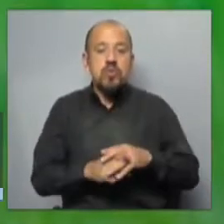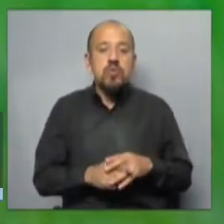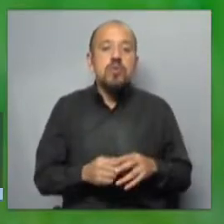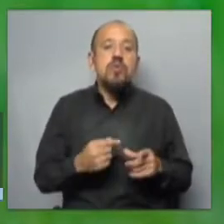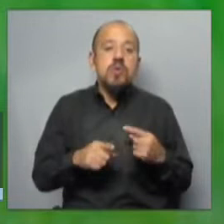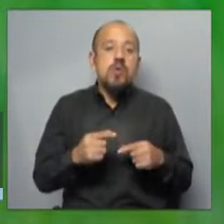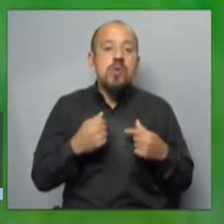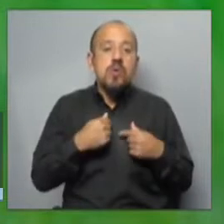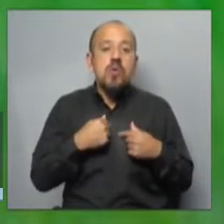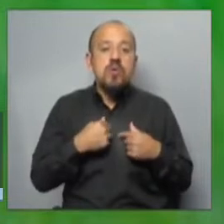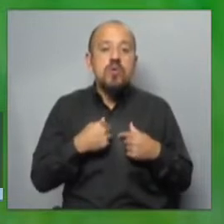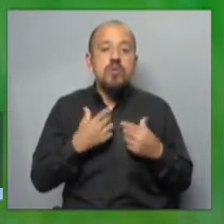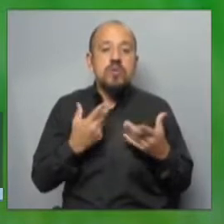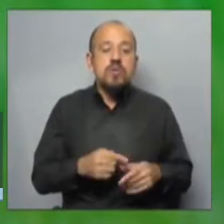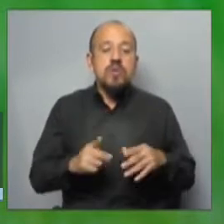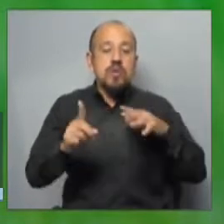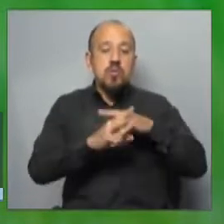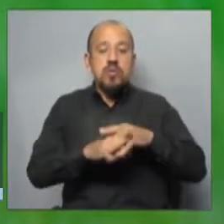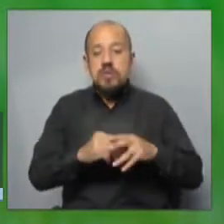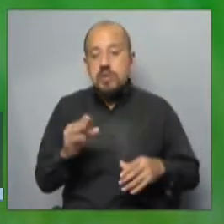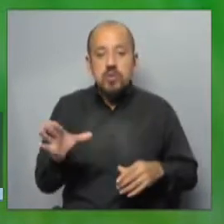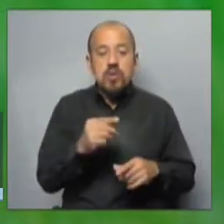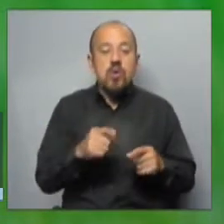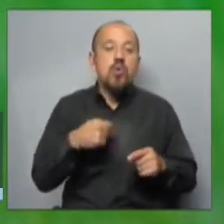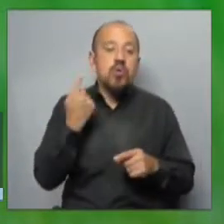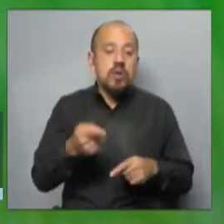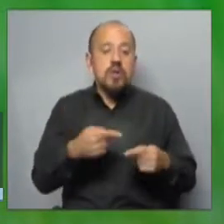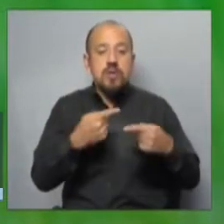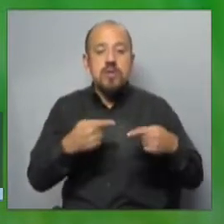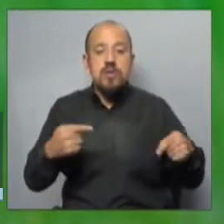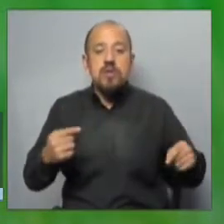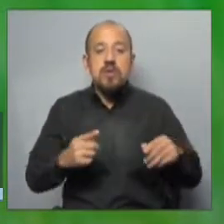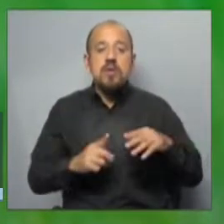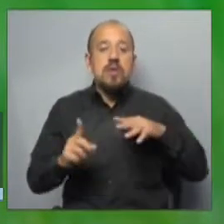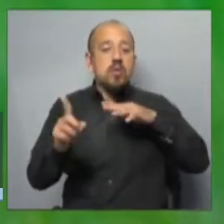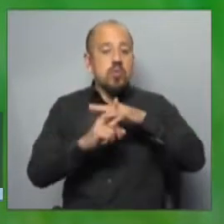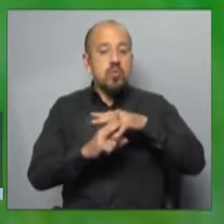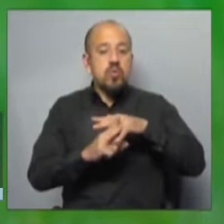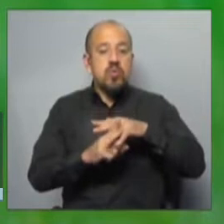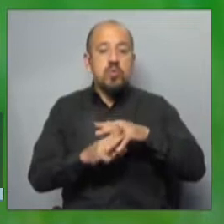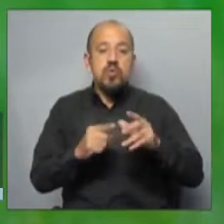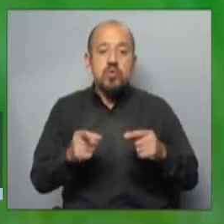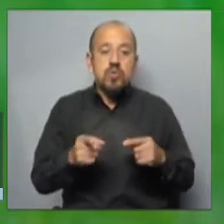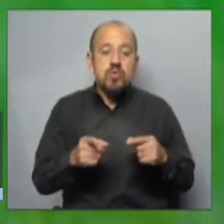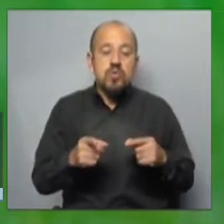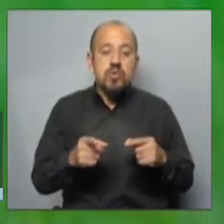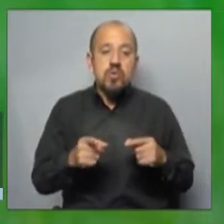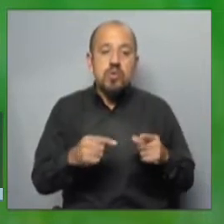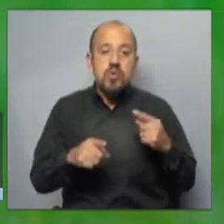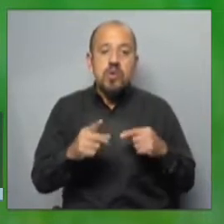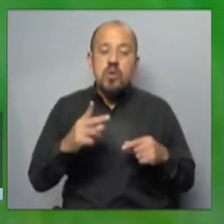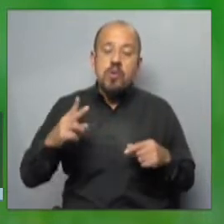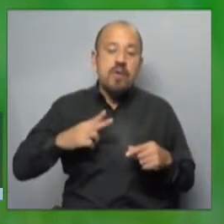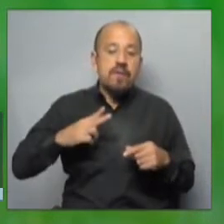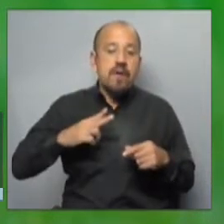nosotros queremos que incluyan en todos lados otra cosa es la inclusión en el área de los privados